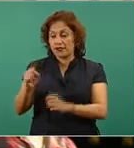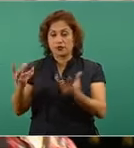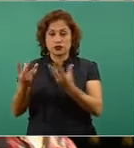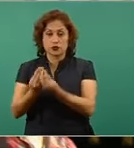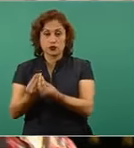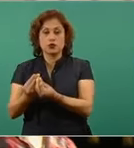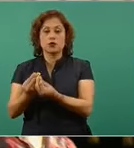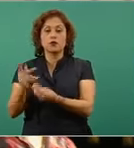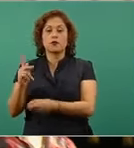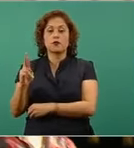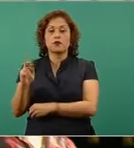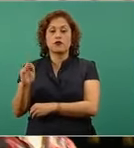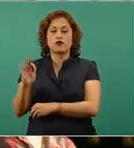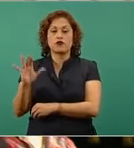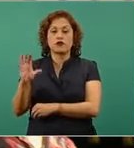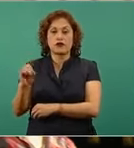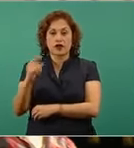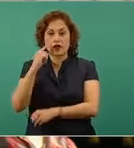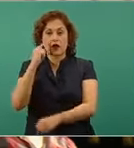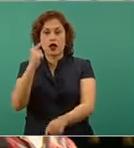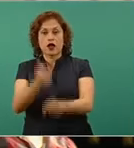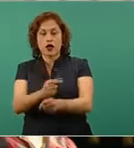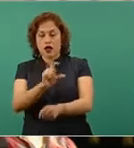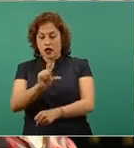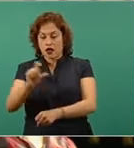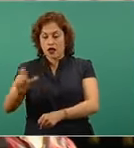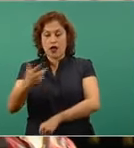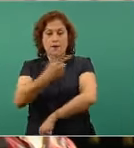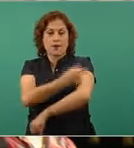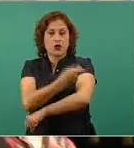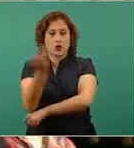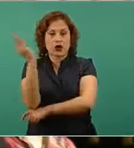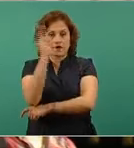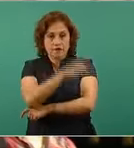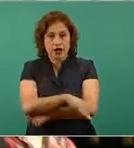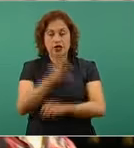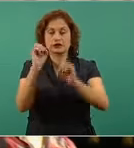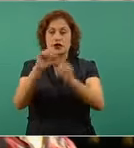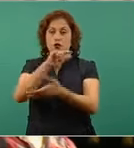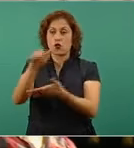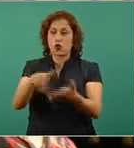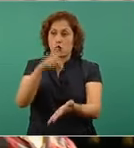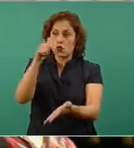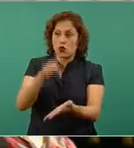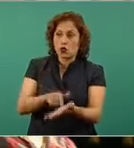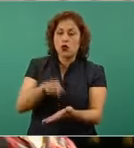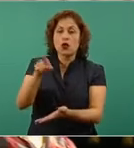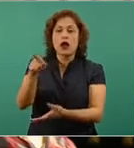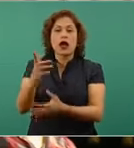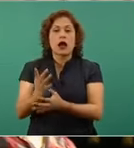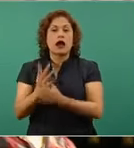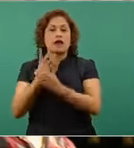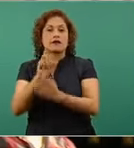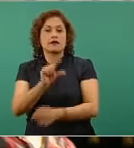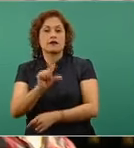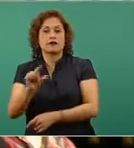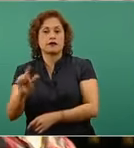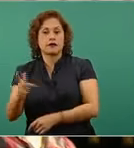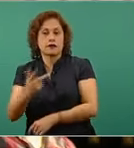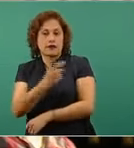en el caso de vacunas falsas, de sitios donde se ofrecen precisamente este tipo de inmunológicos, clínicas.